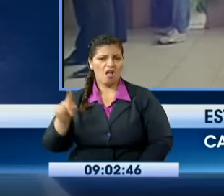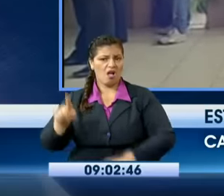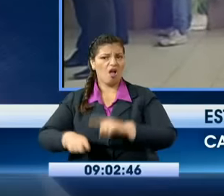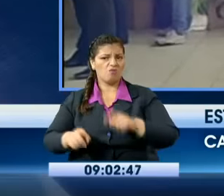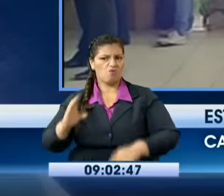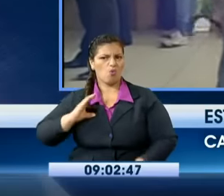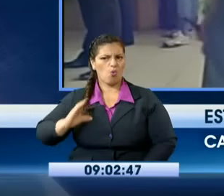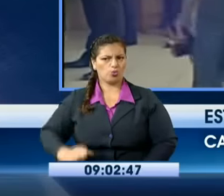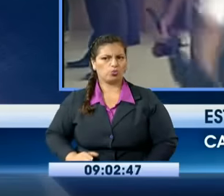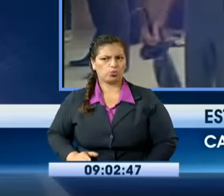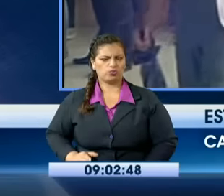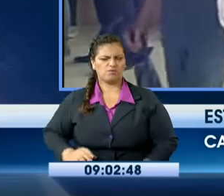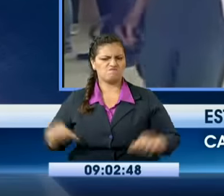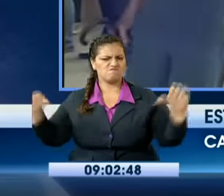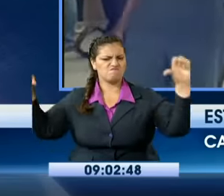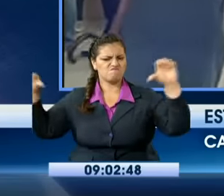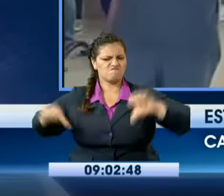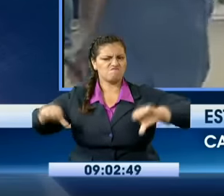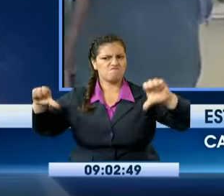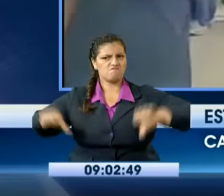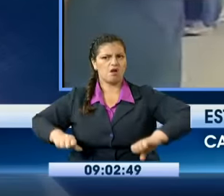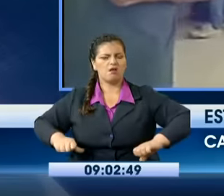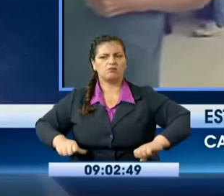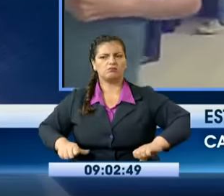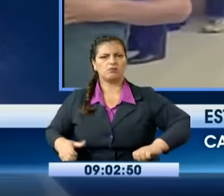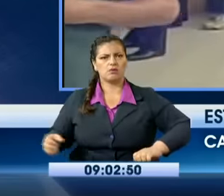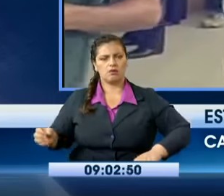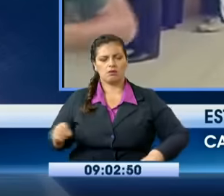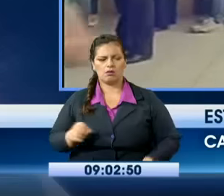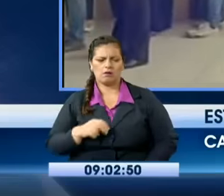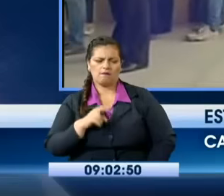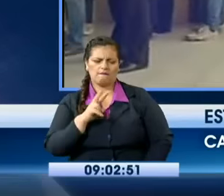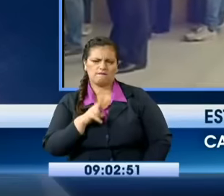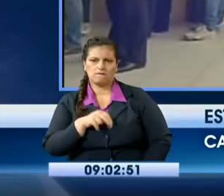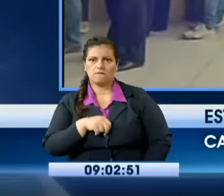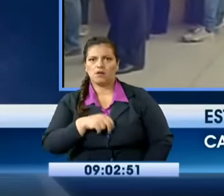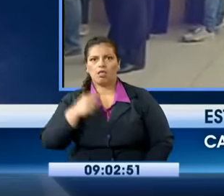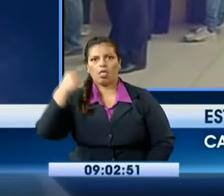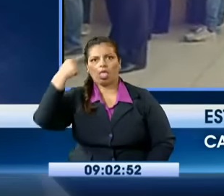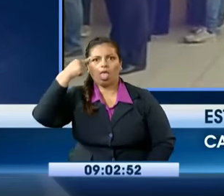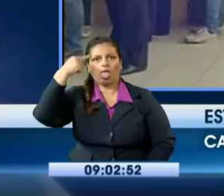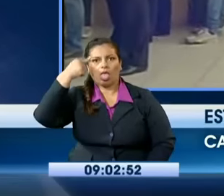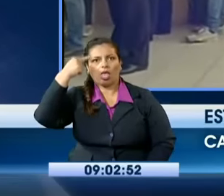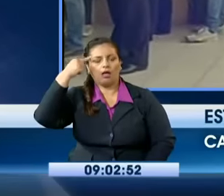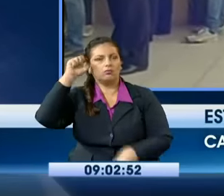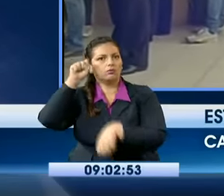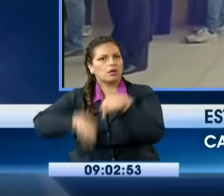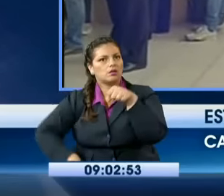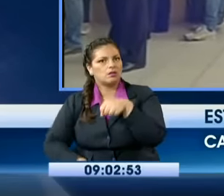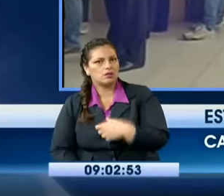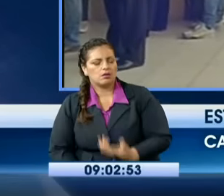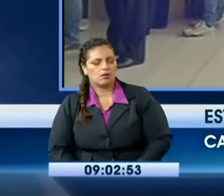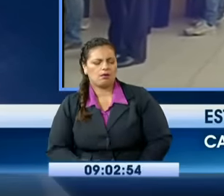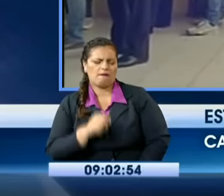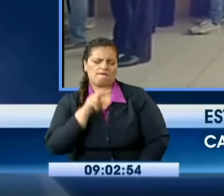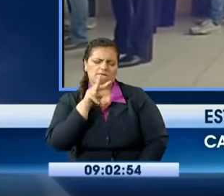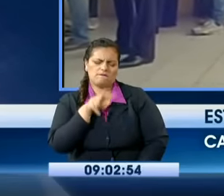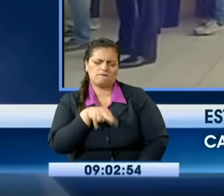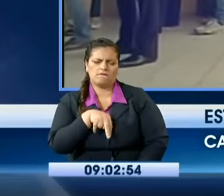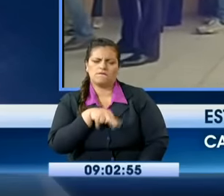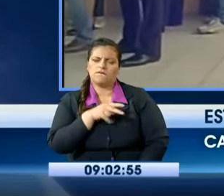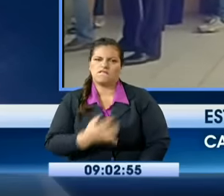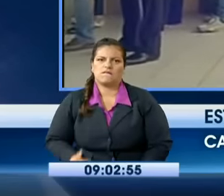malas crianzas desde sus hogares o ciertas desviaciones también puede ser, para que esto se vaya eliminando, corrigiendo. No hay que